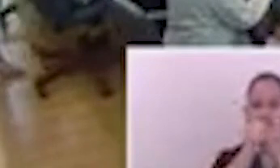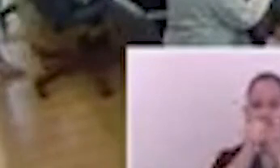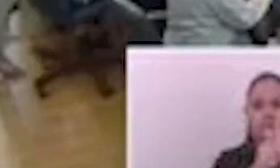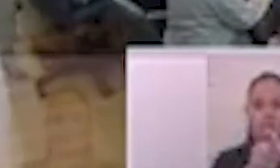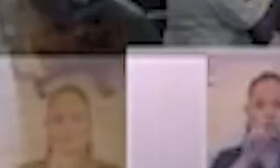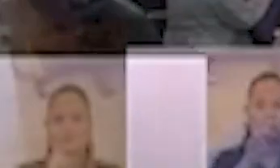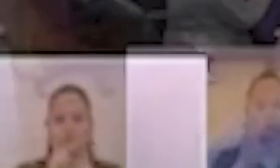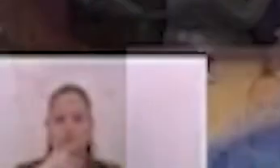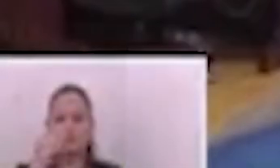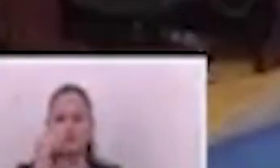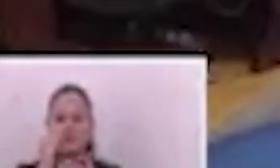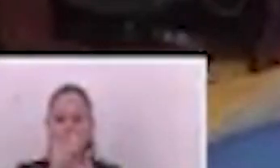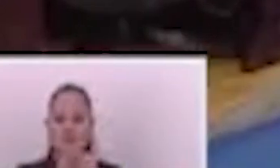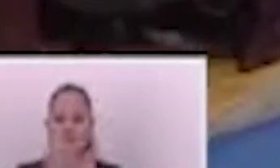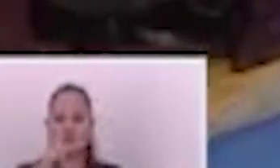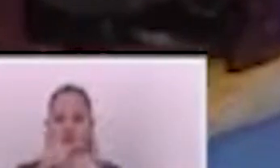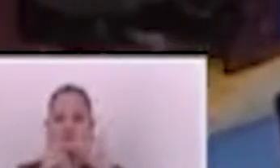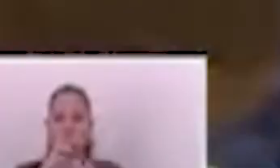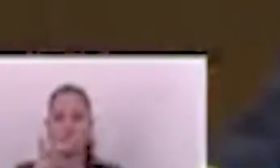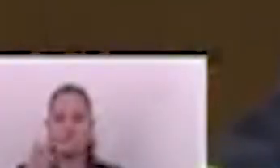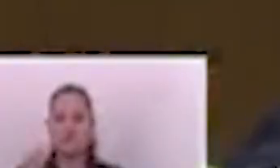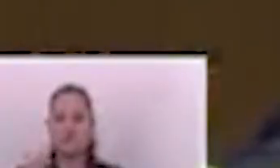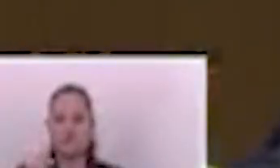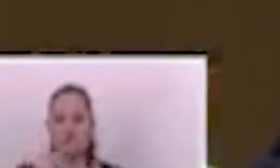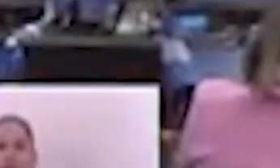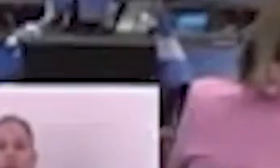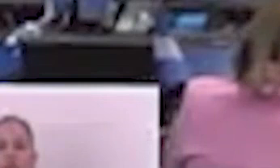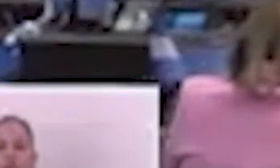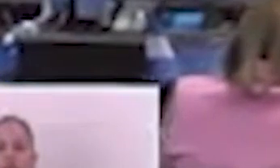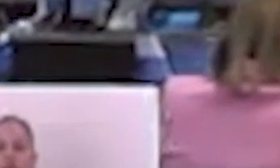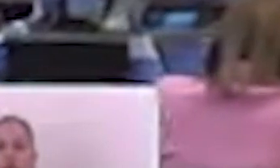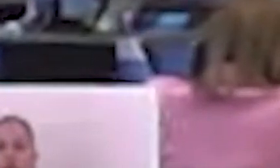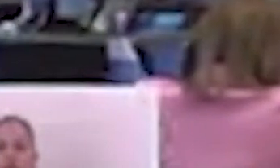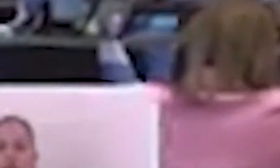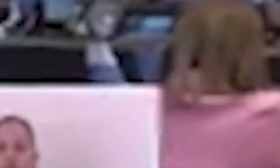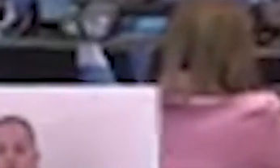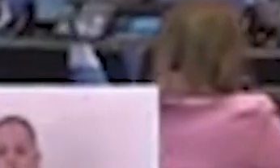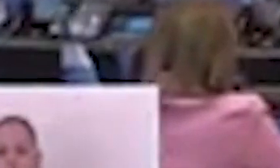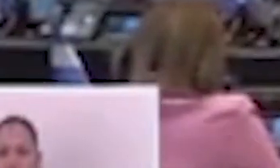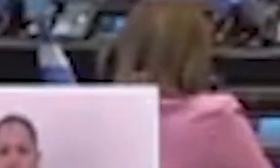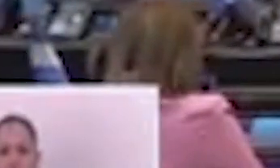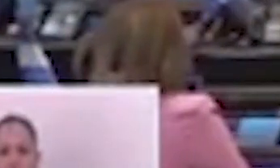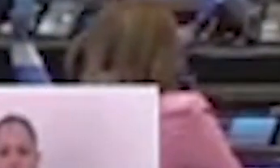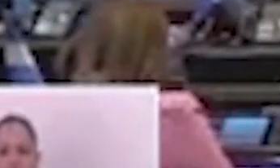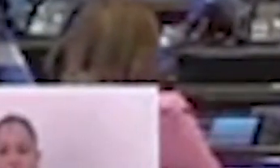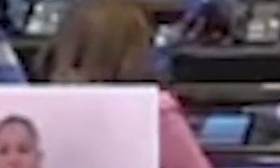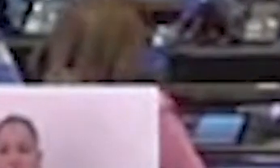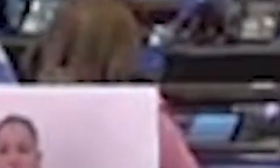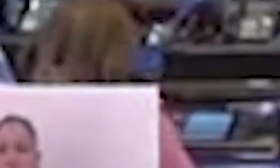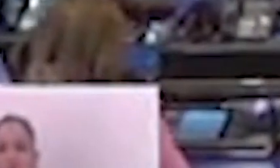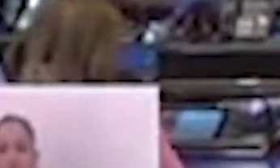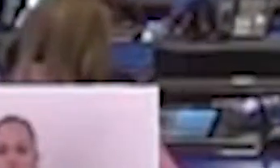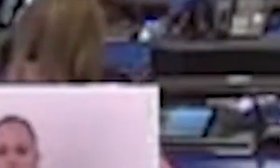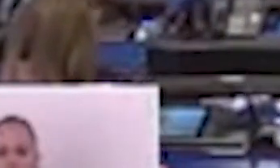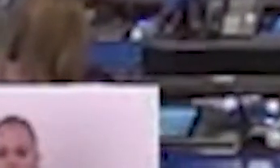políticos los escaños que alcanzaron según los votos que obtuvieron mientras que los escaños restantes se llenan con los residuos de más alta calidad de votos